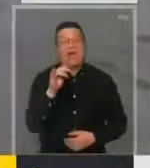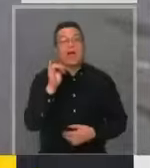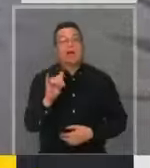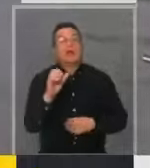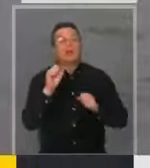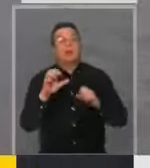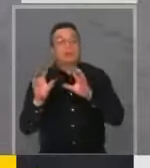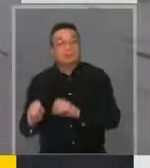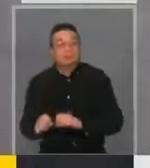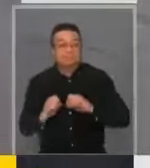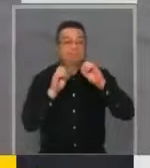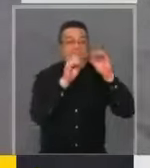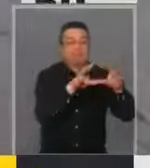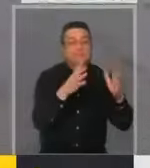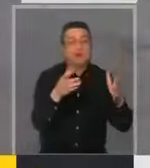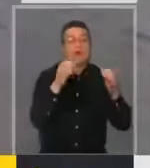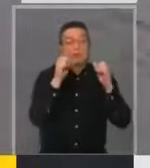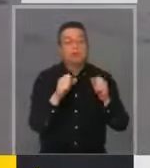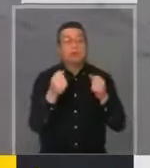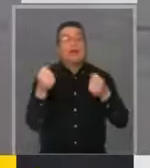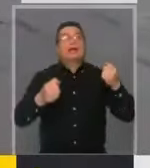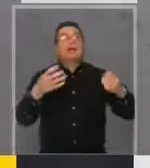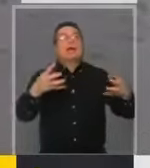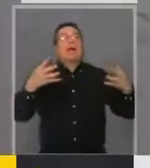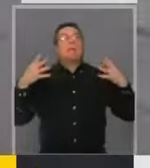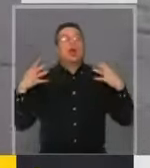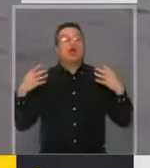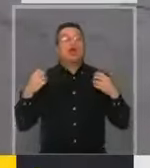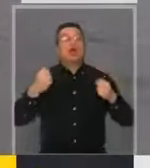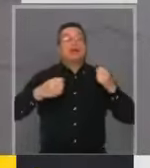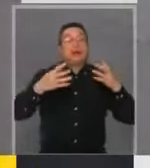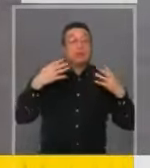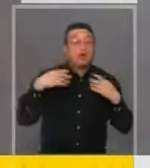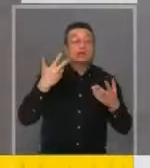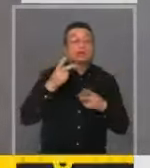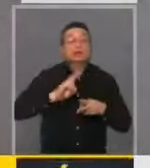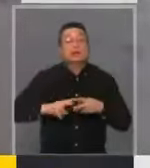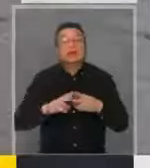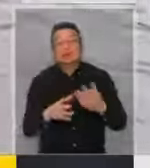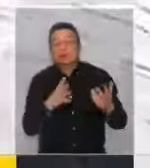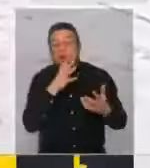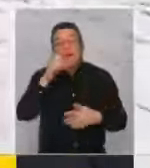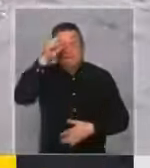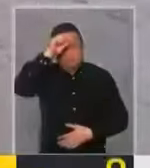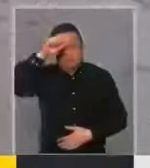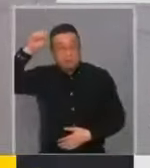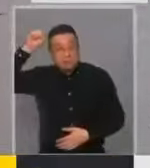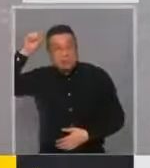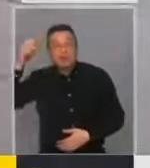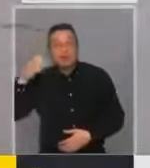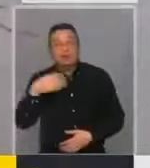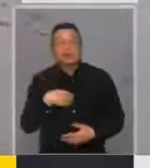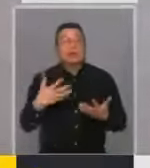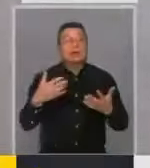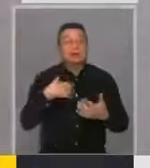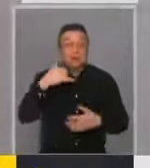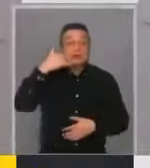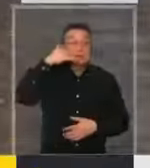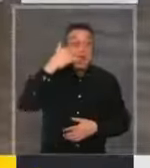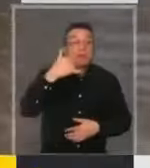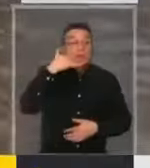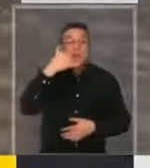alguna manera, si eso es lo que es la única forma, es un camión. Trasladarla, sí, un camión o algo que sea, pero o bomberos, pero ni siquiera hemos llamado, no hemos recibido